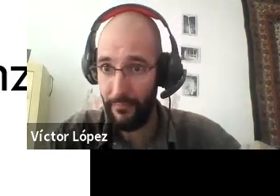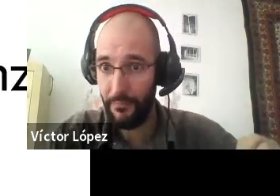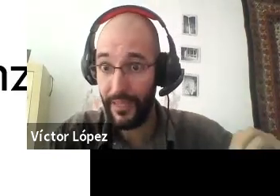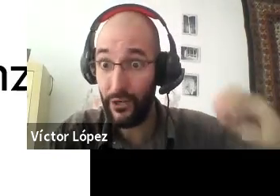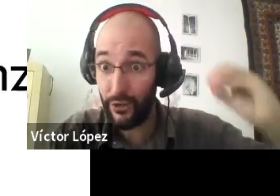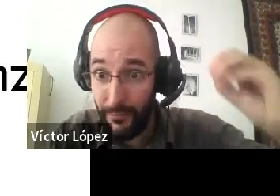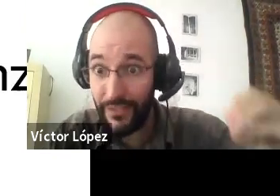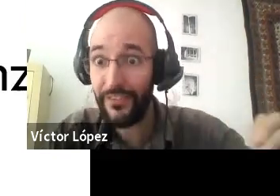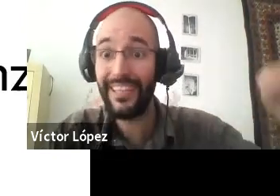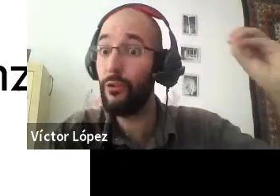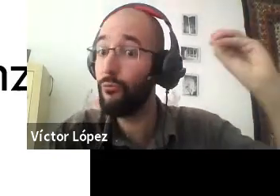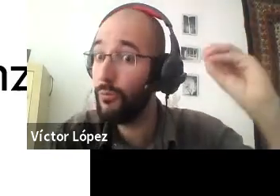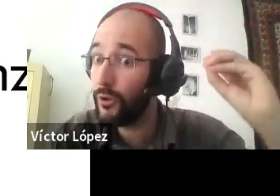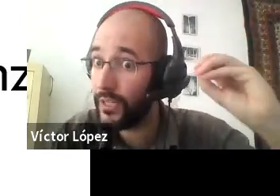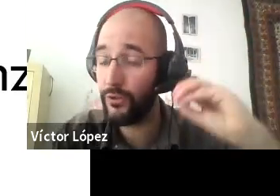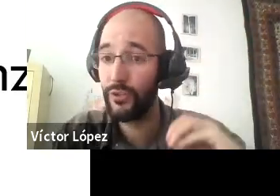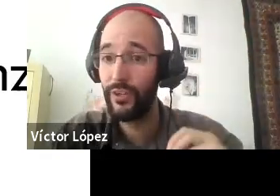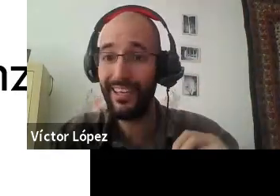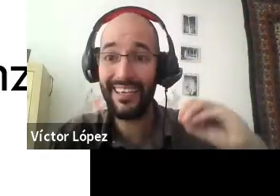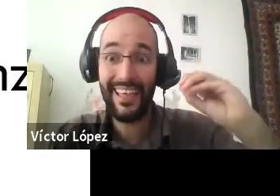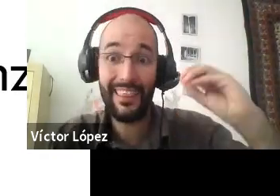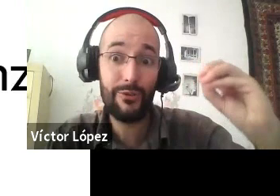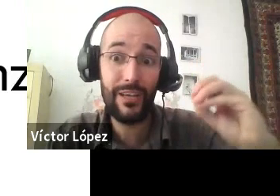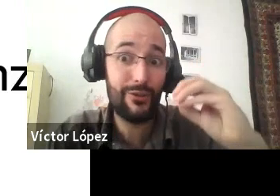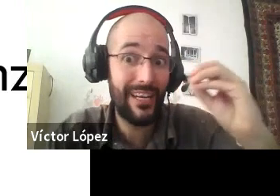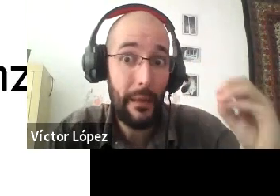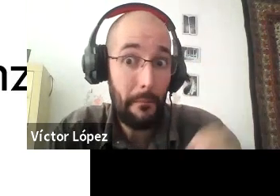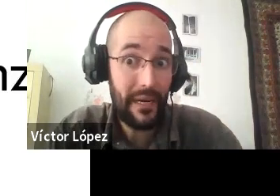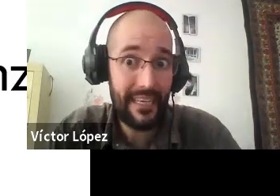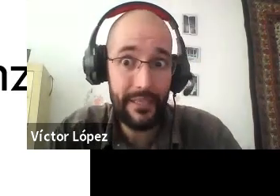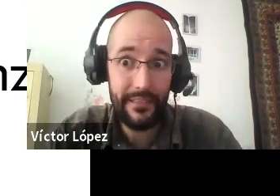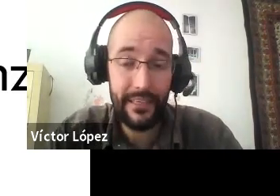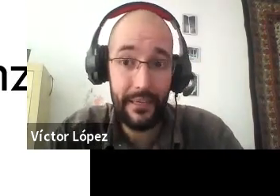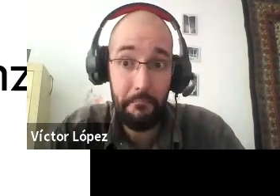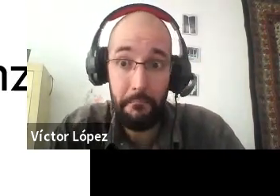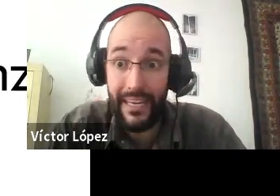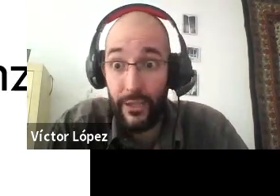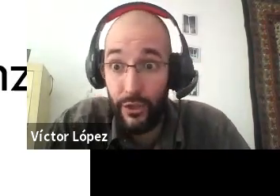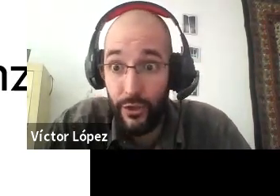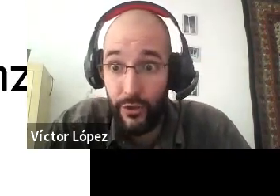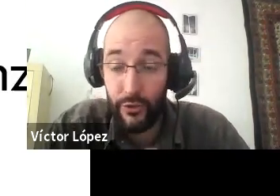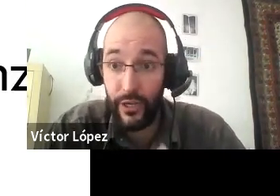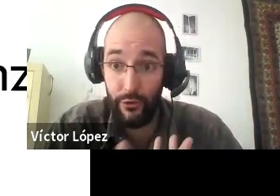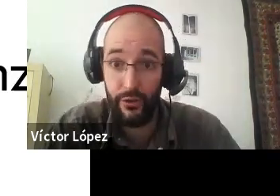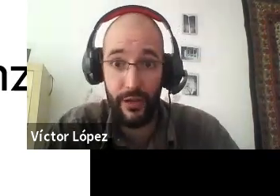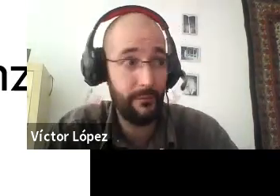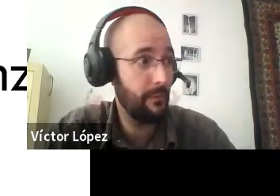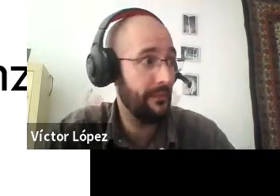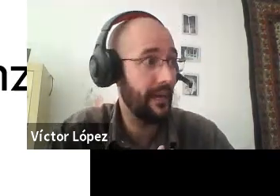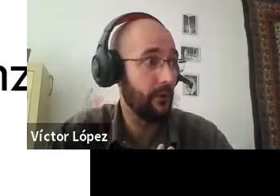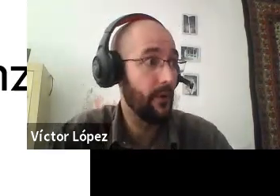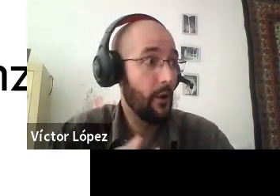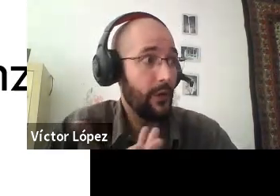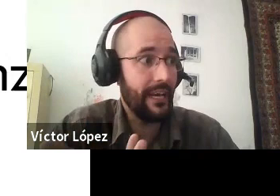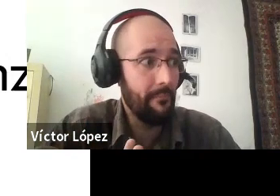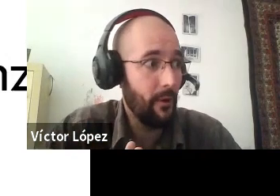problema. Y nos estamos enfrentando a nuevos retos que hasta hace unos años eran prácticamente anecdóticos o que no nos los habíamos